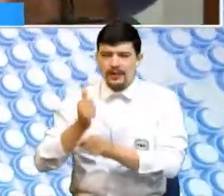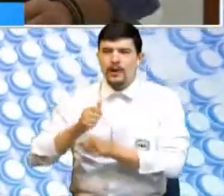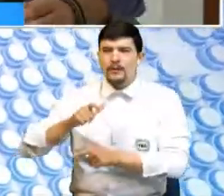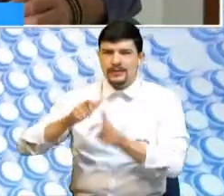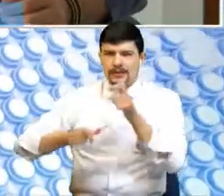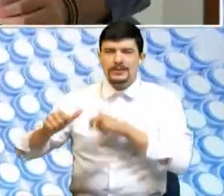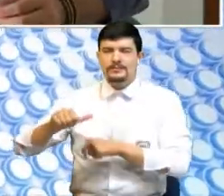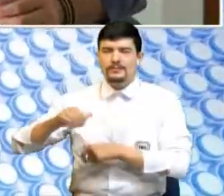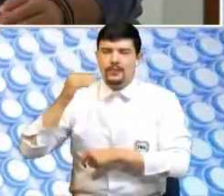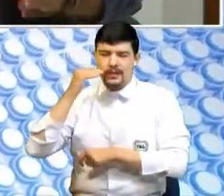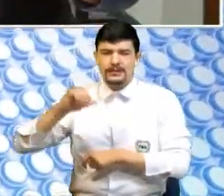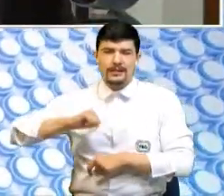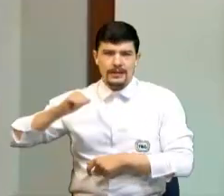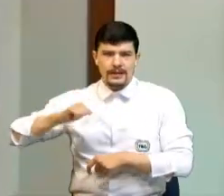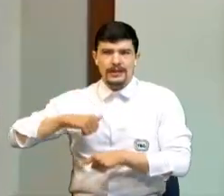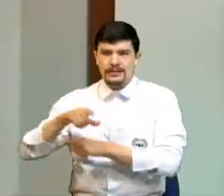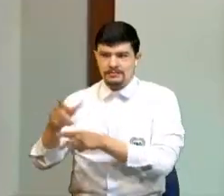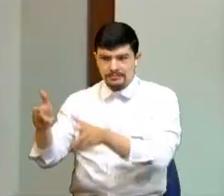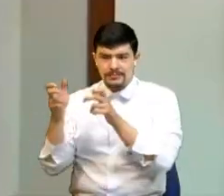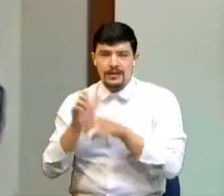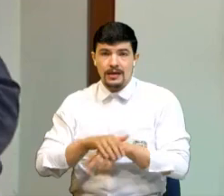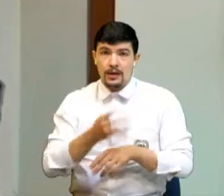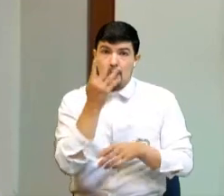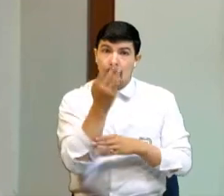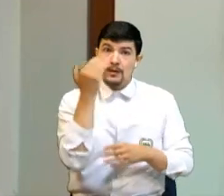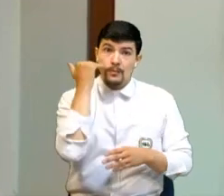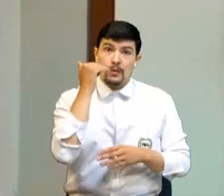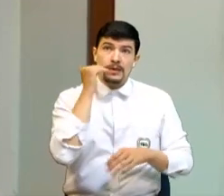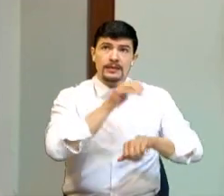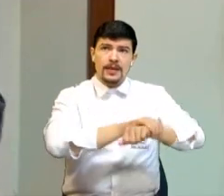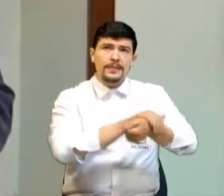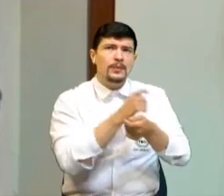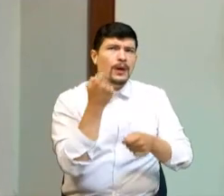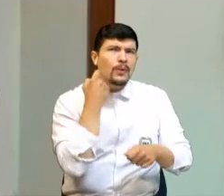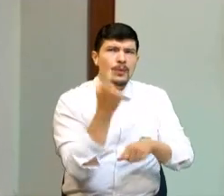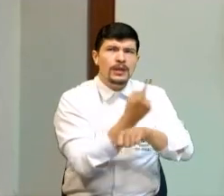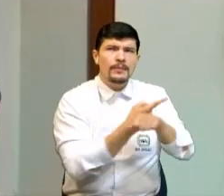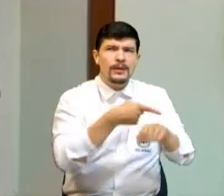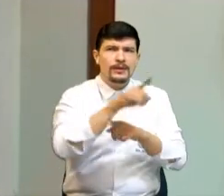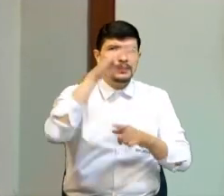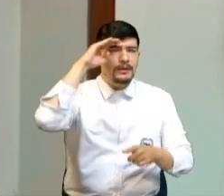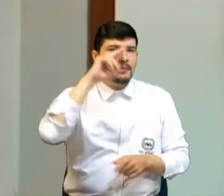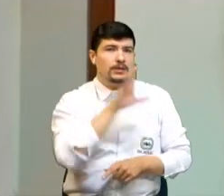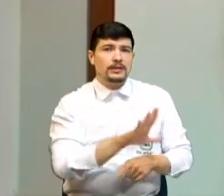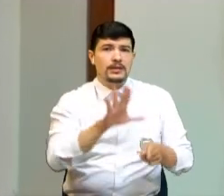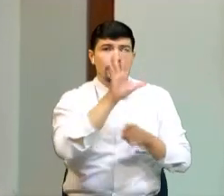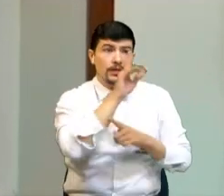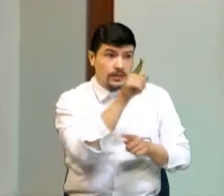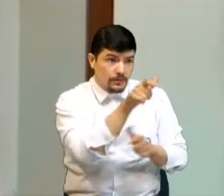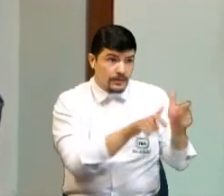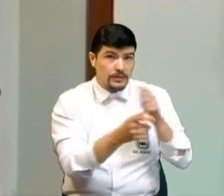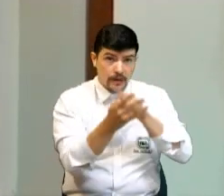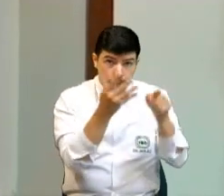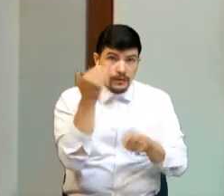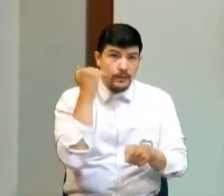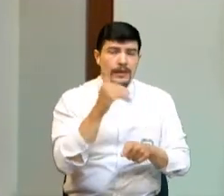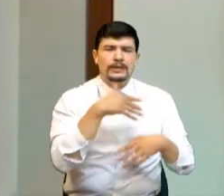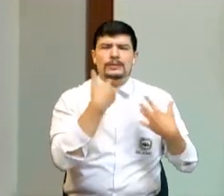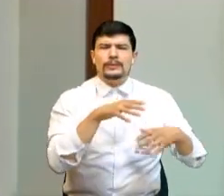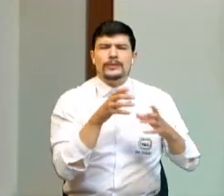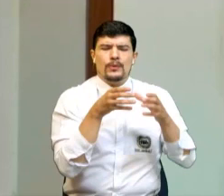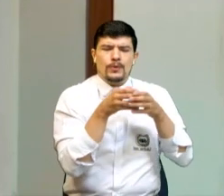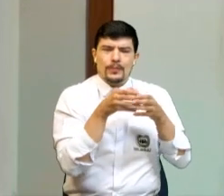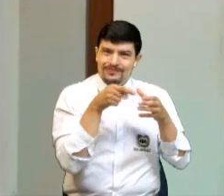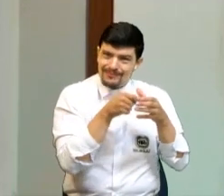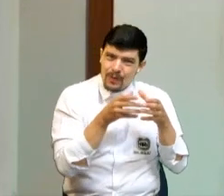hola compañero con las tardes fueron cuatro las mujeres capturadas en las últimas horas por la policía a estas personas se les acusa de integrar una banda